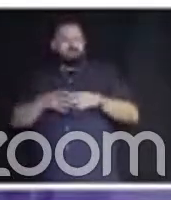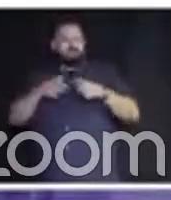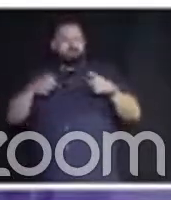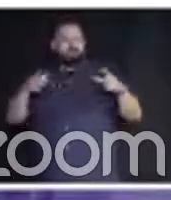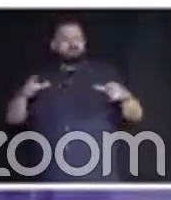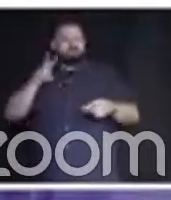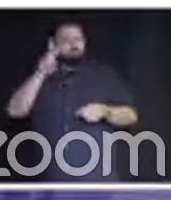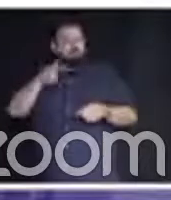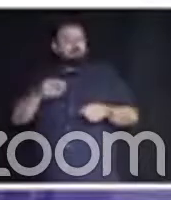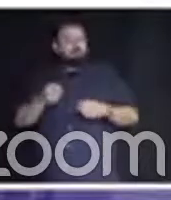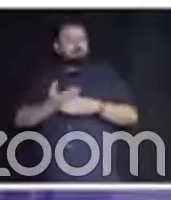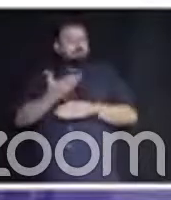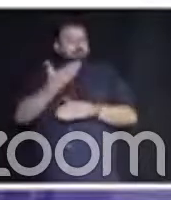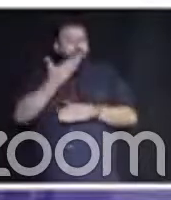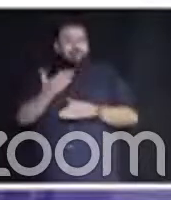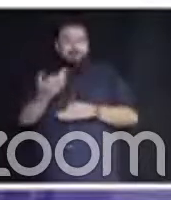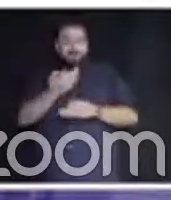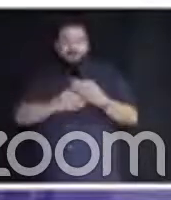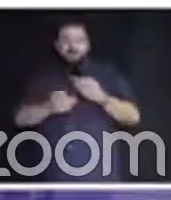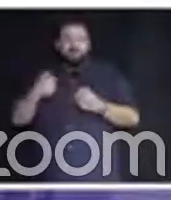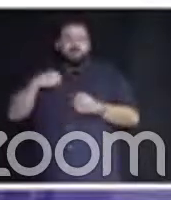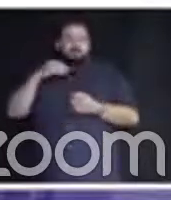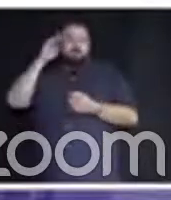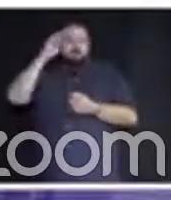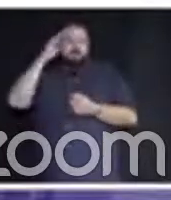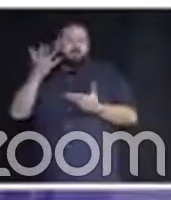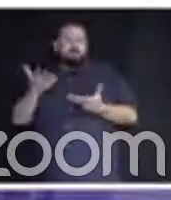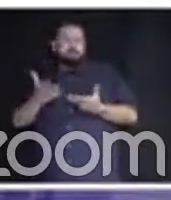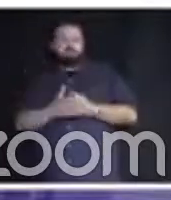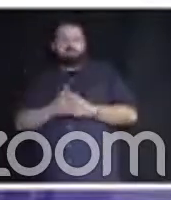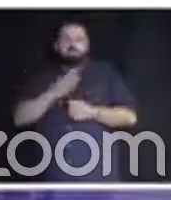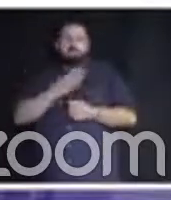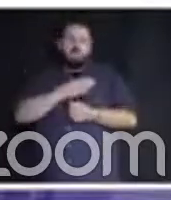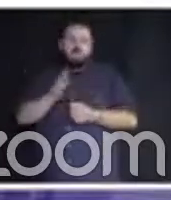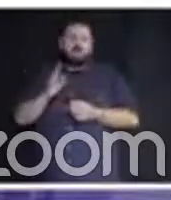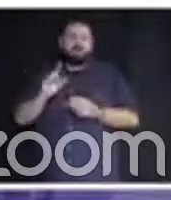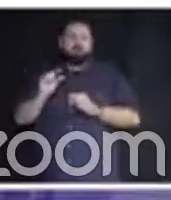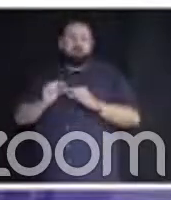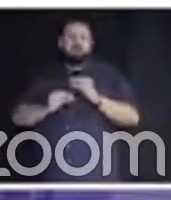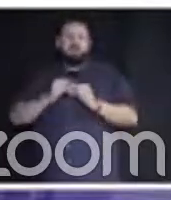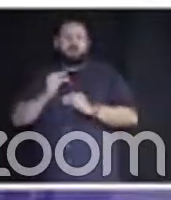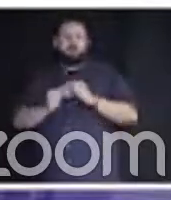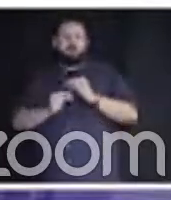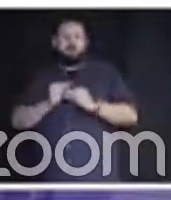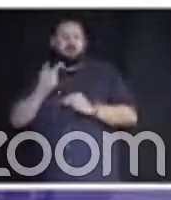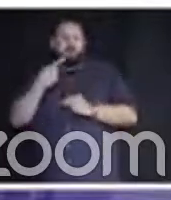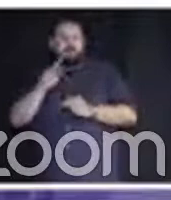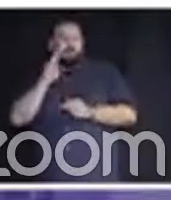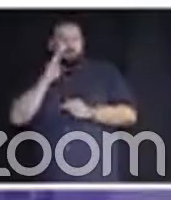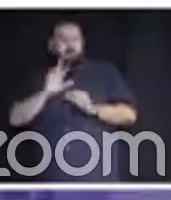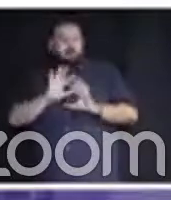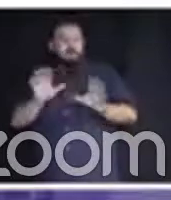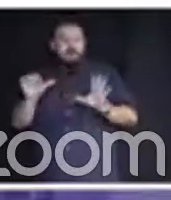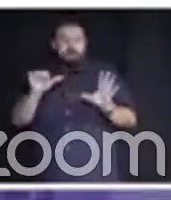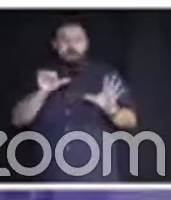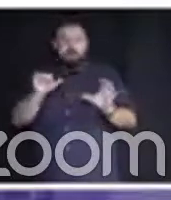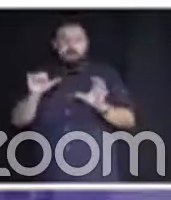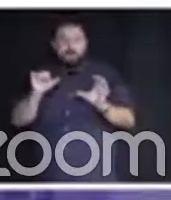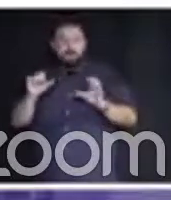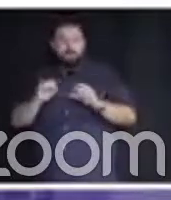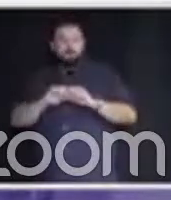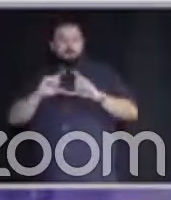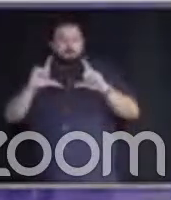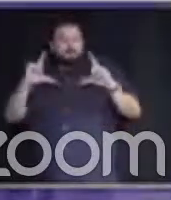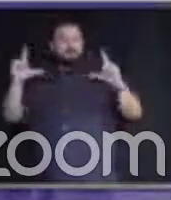muchísima interacción. La verdad es que yo pensé, bueno, pensamos que bueno, poquito a poquito, pero ha habido más de 600